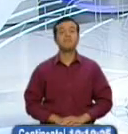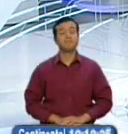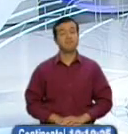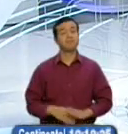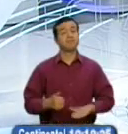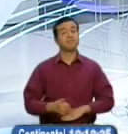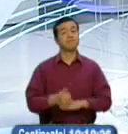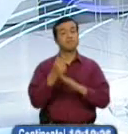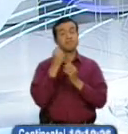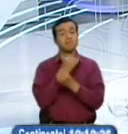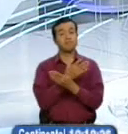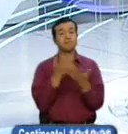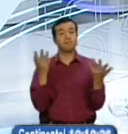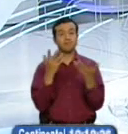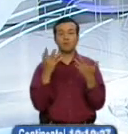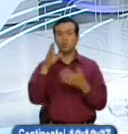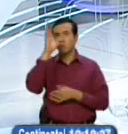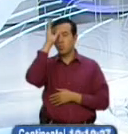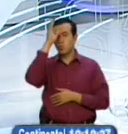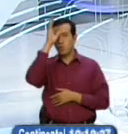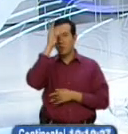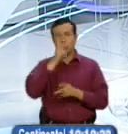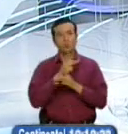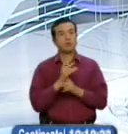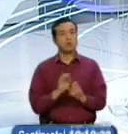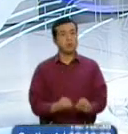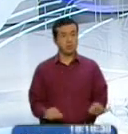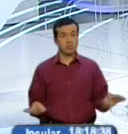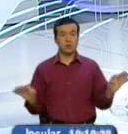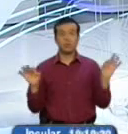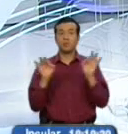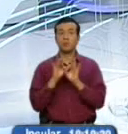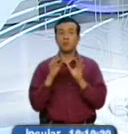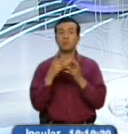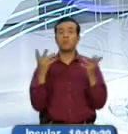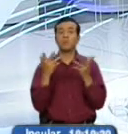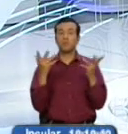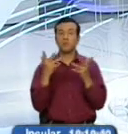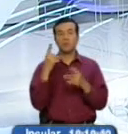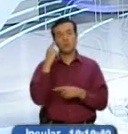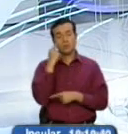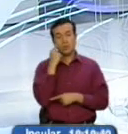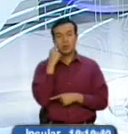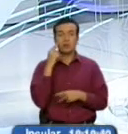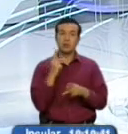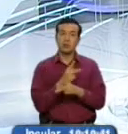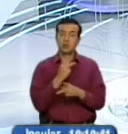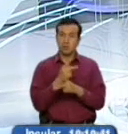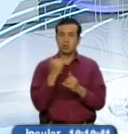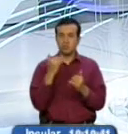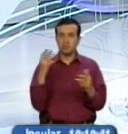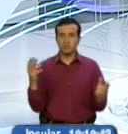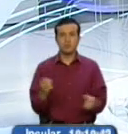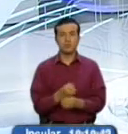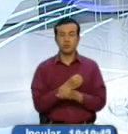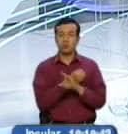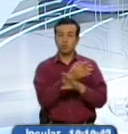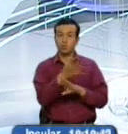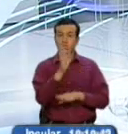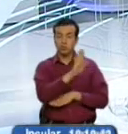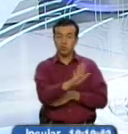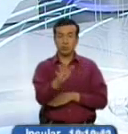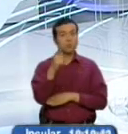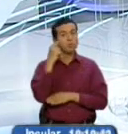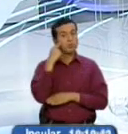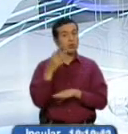las autoridades, desarrollar una cultura de prevención es determinante para minimizar los riesgos. Enseguida, recomendaciones a tomar en